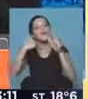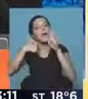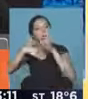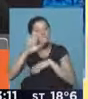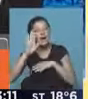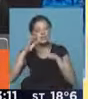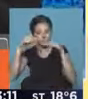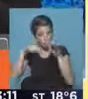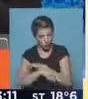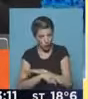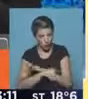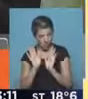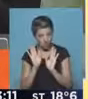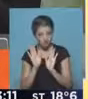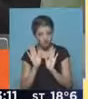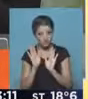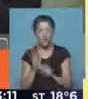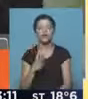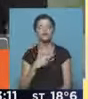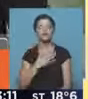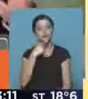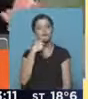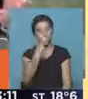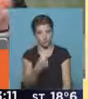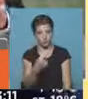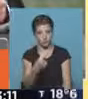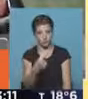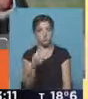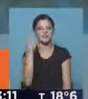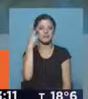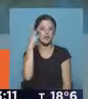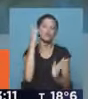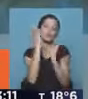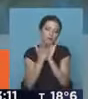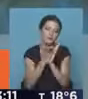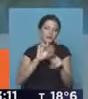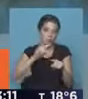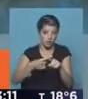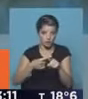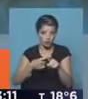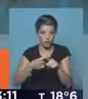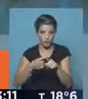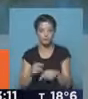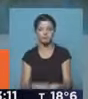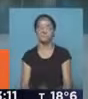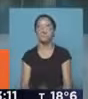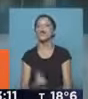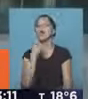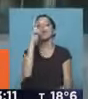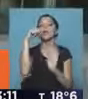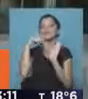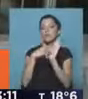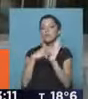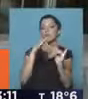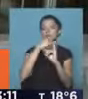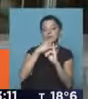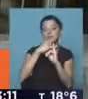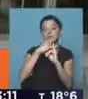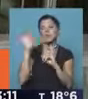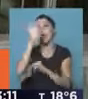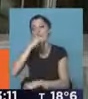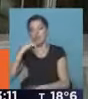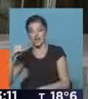sofisticadas. Mi pregunta es, desde el punto de vista más politológico, digamos, ¿cuáles son son las ventajas y las desventajas de una construcción